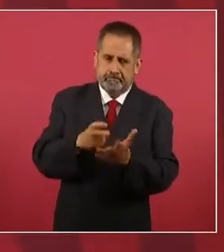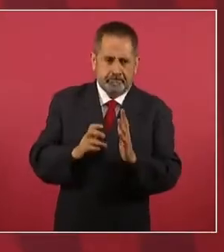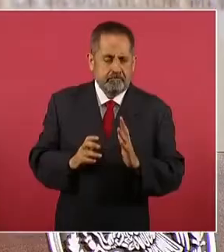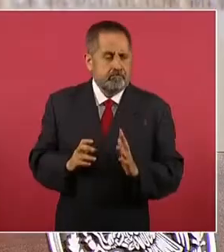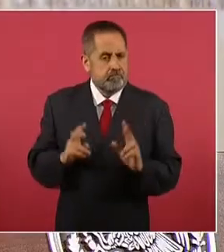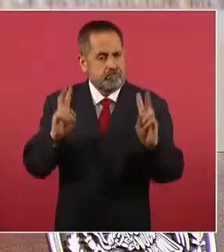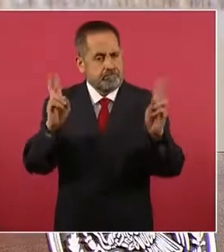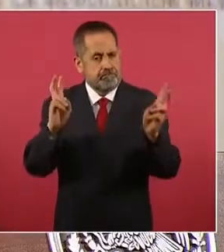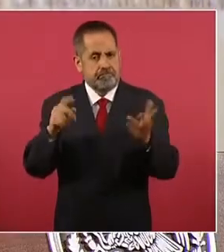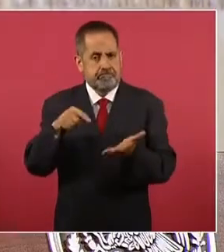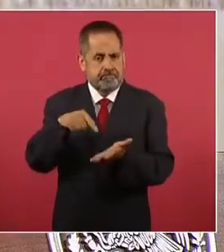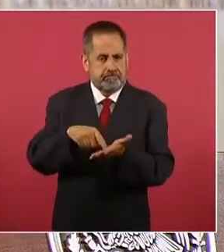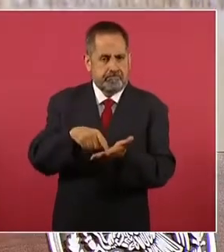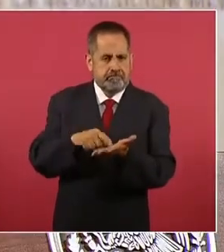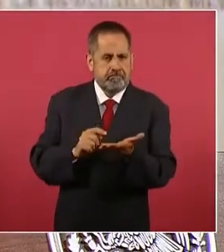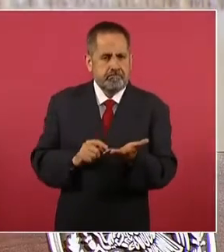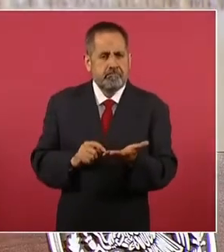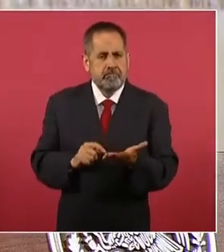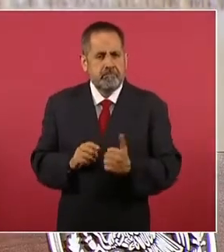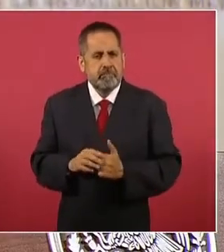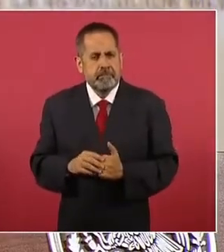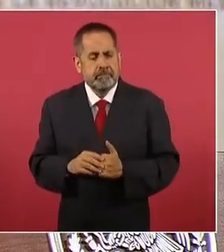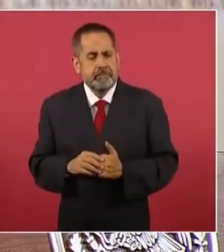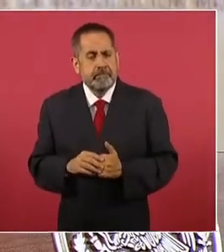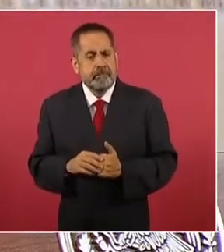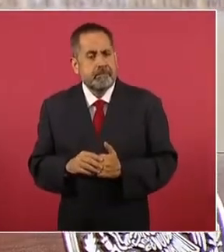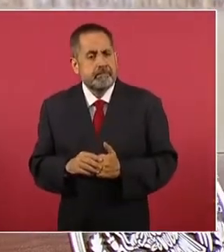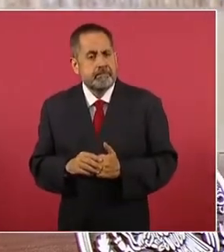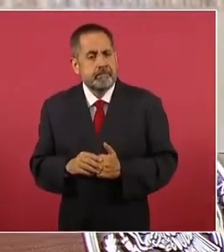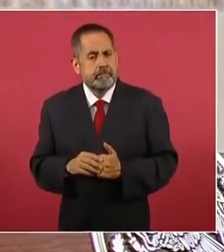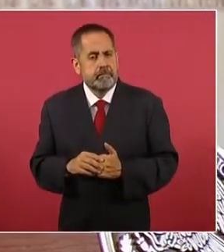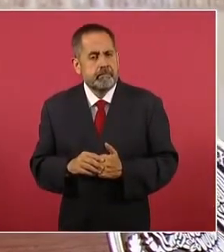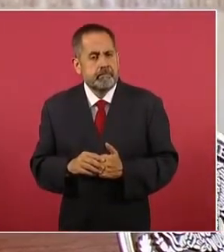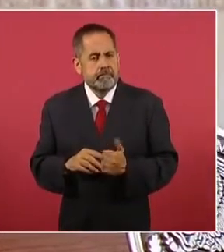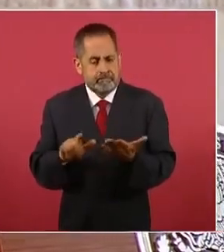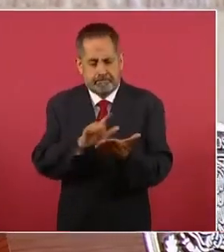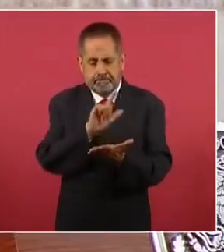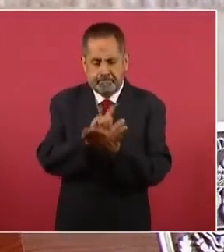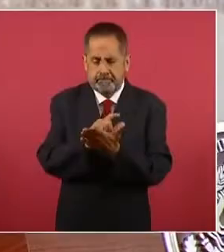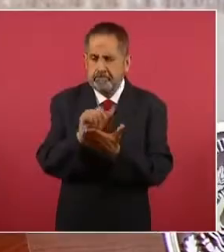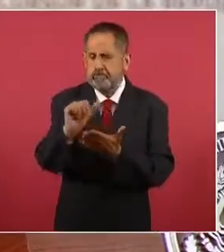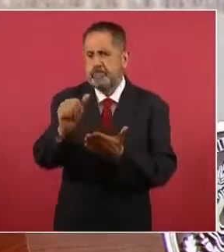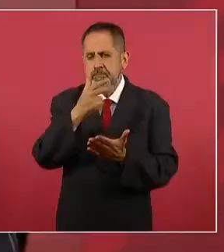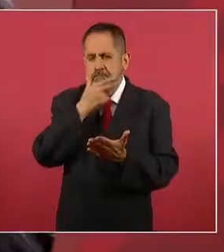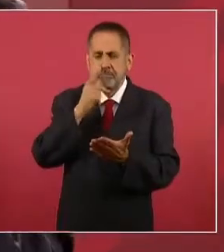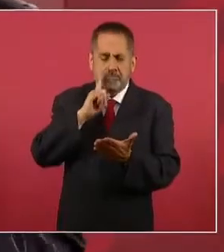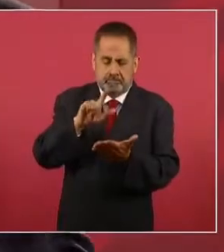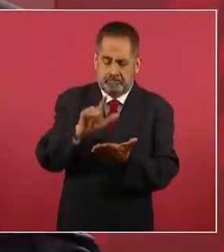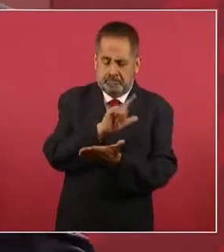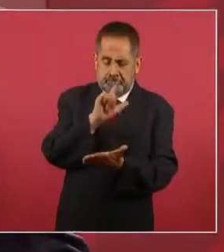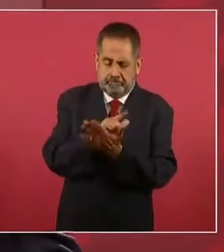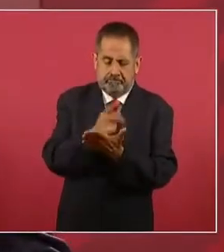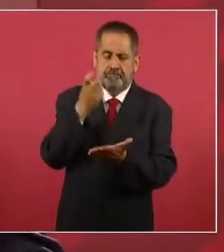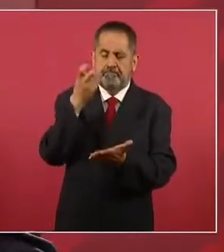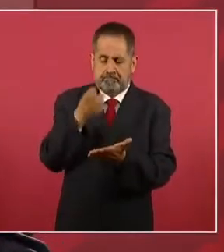hablando en términos de género, para el hombre y para la mujer, la